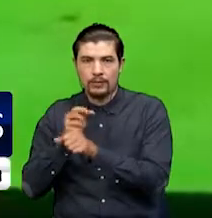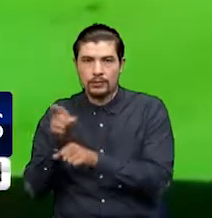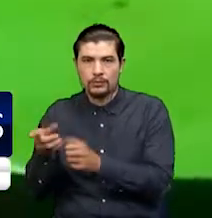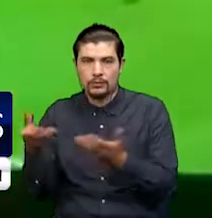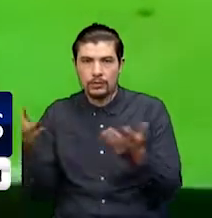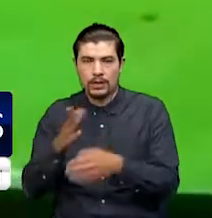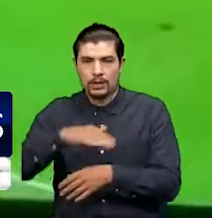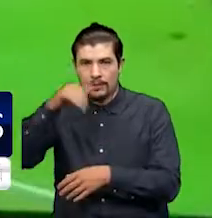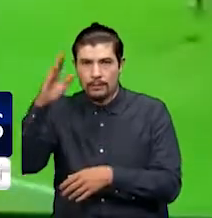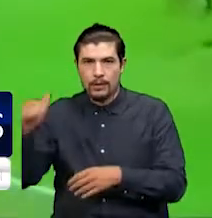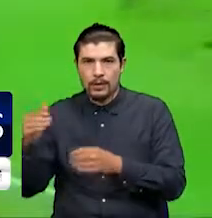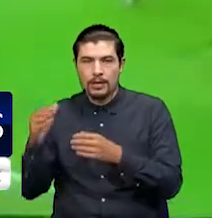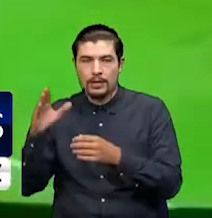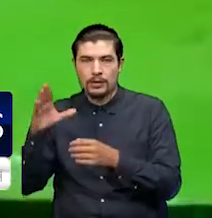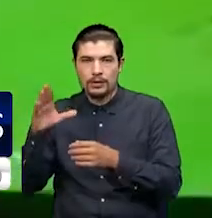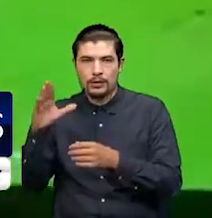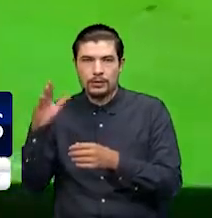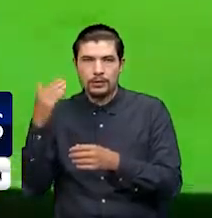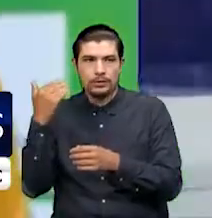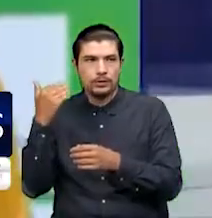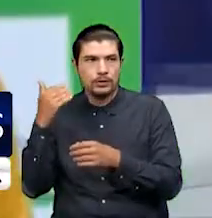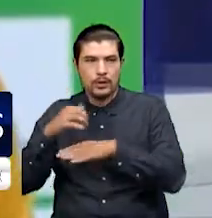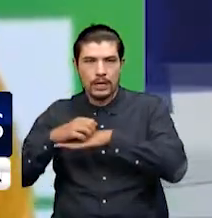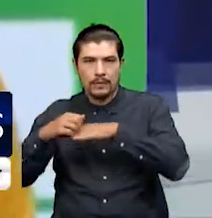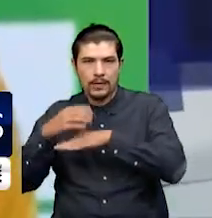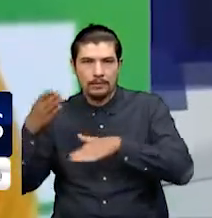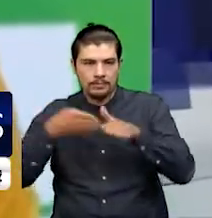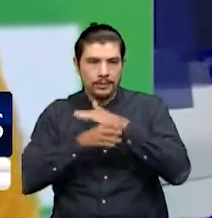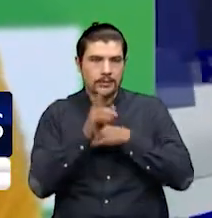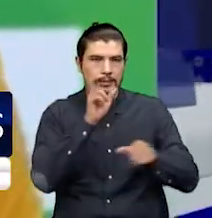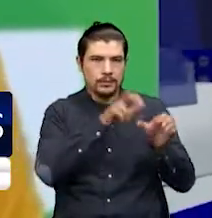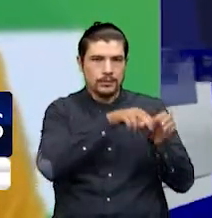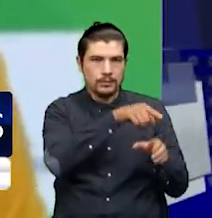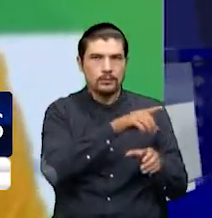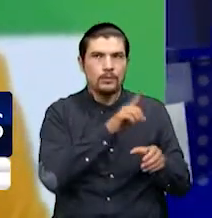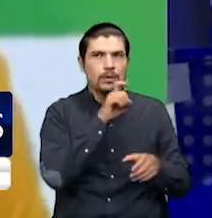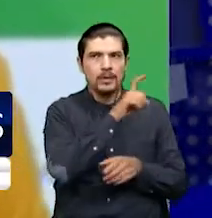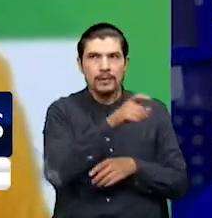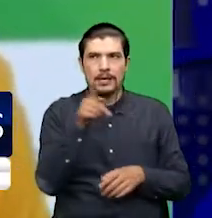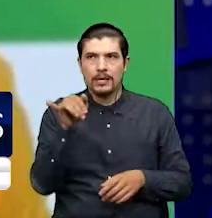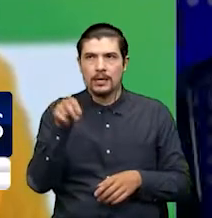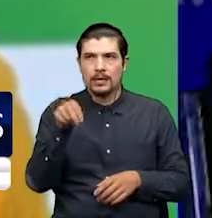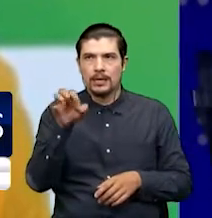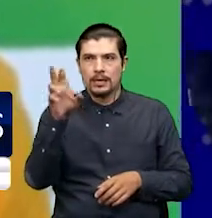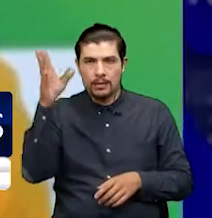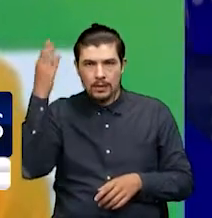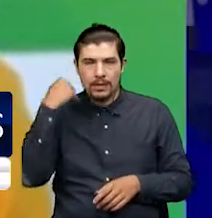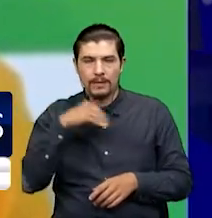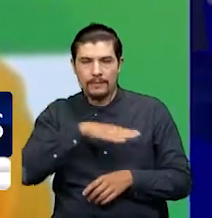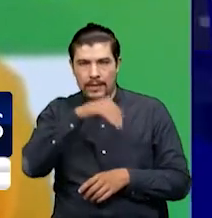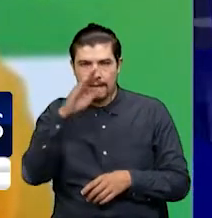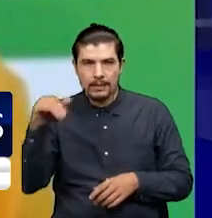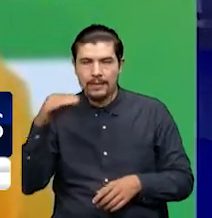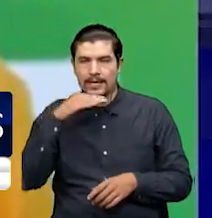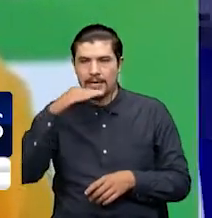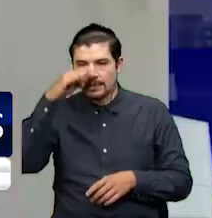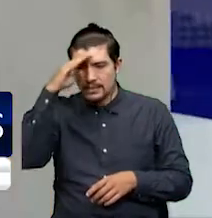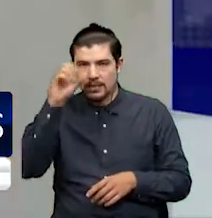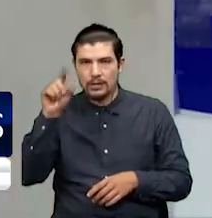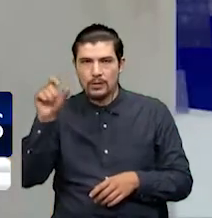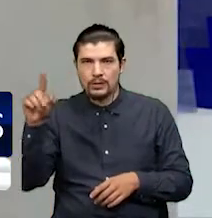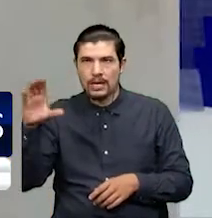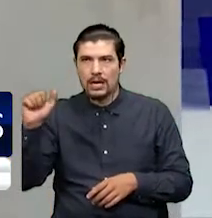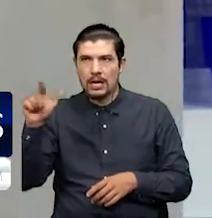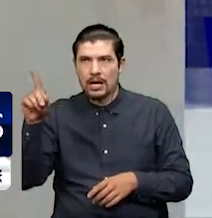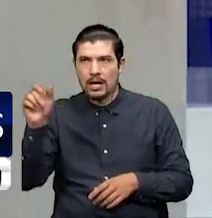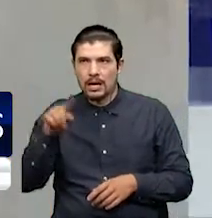deportes tolima al atlético bucaramanga quintero militó en independiente medellín atlético huila once caldas fue campeón con atlético nacional